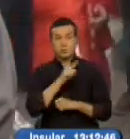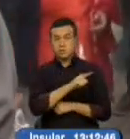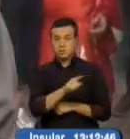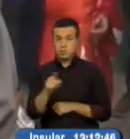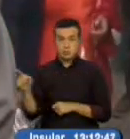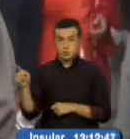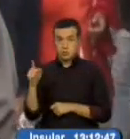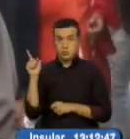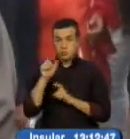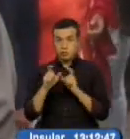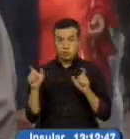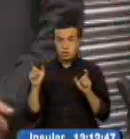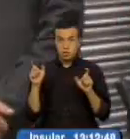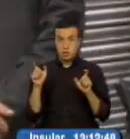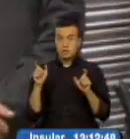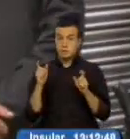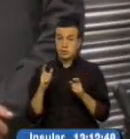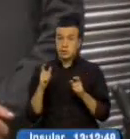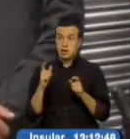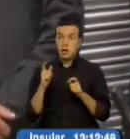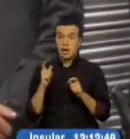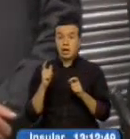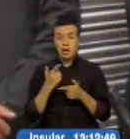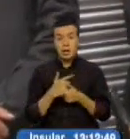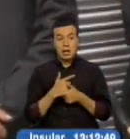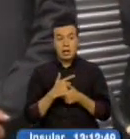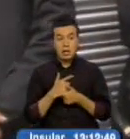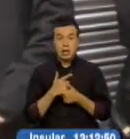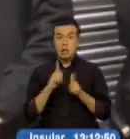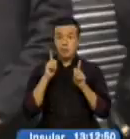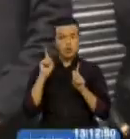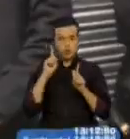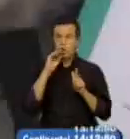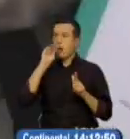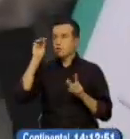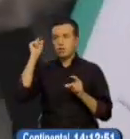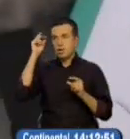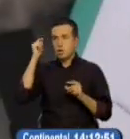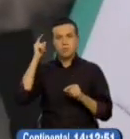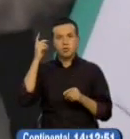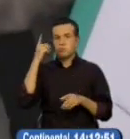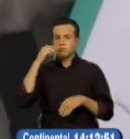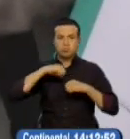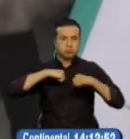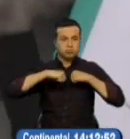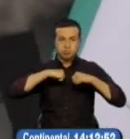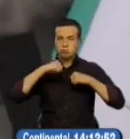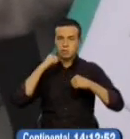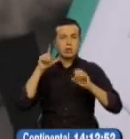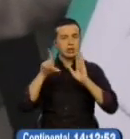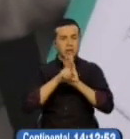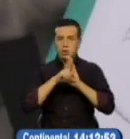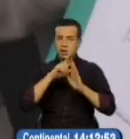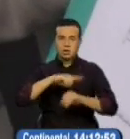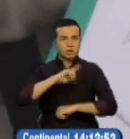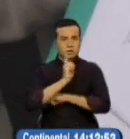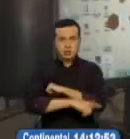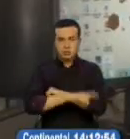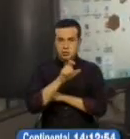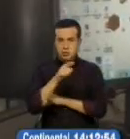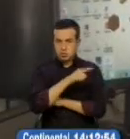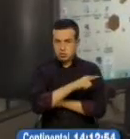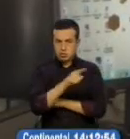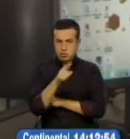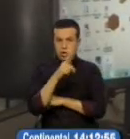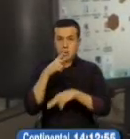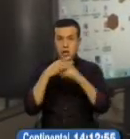hechos no queden en la impunidad, se puso en conocimiento ante el Ministerio Público para iniciar los trámites legales correspondientes.